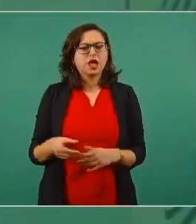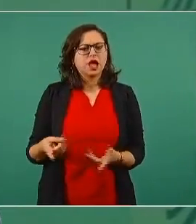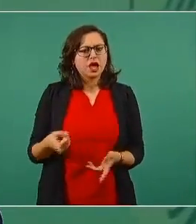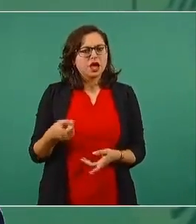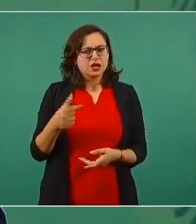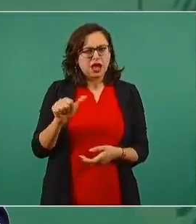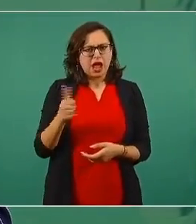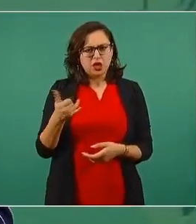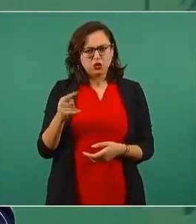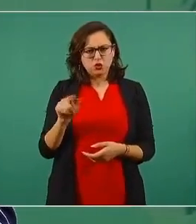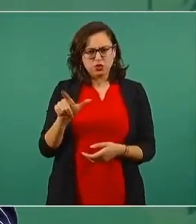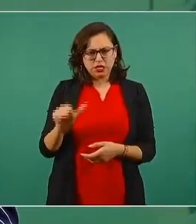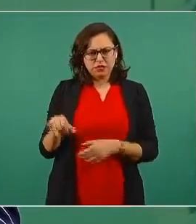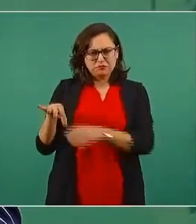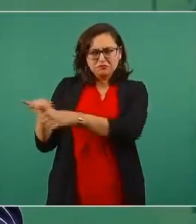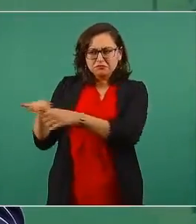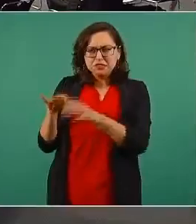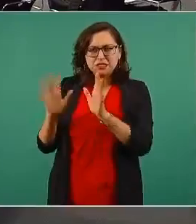elecciones en Ayutla